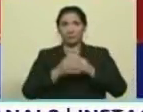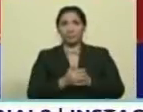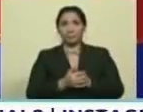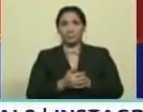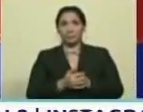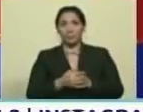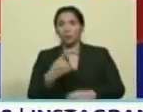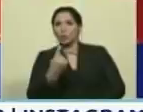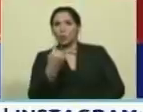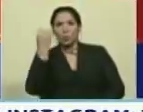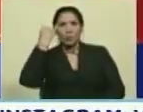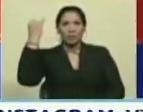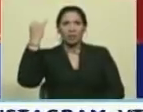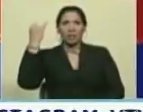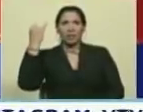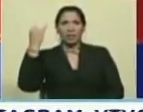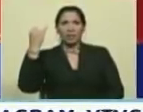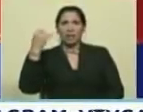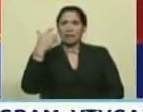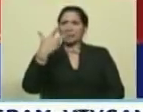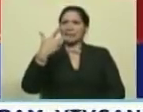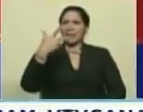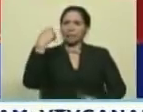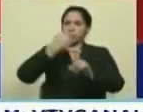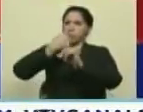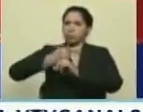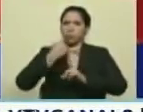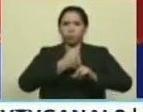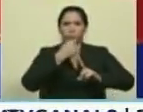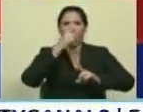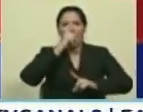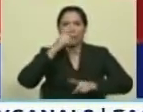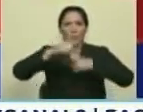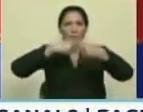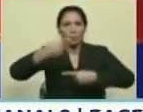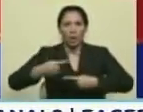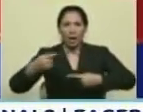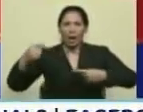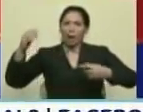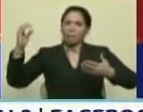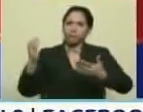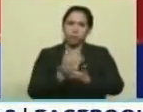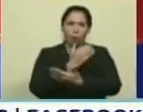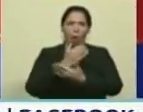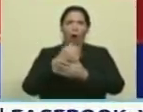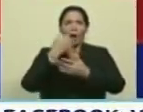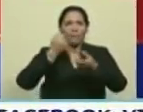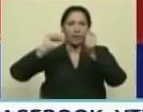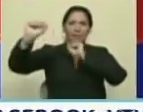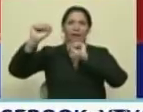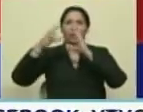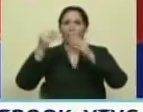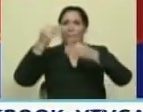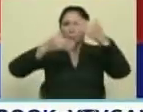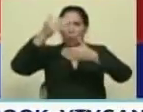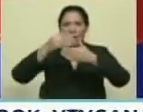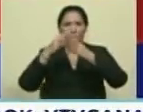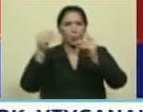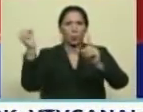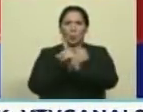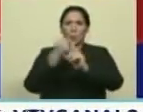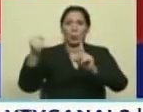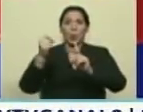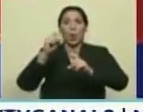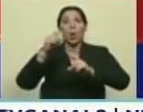idea. Tres intensos años después, enfrentando golpes, bloqueos y agresiones de todo tipo, los dos firmarán